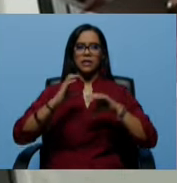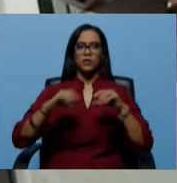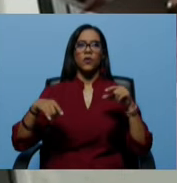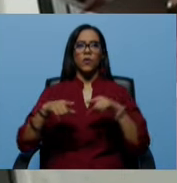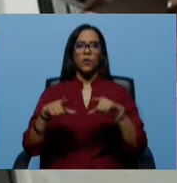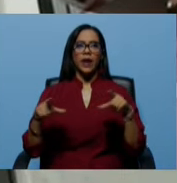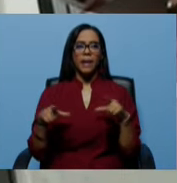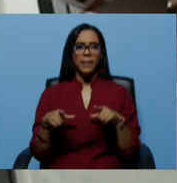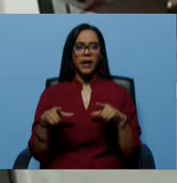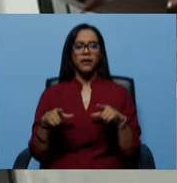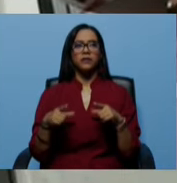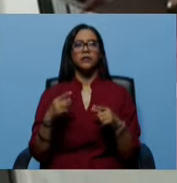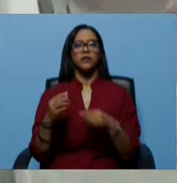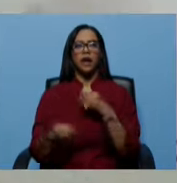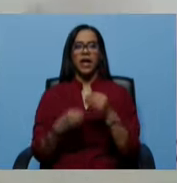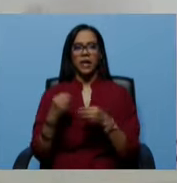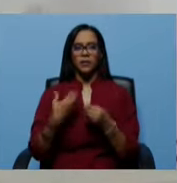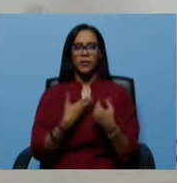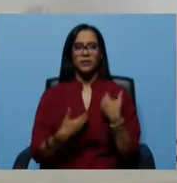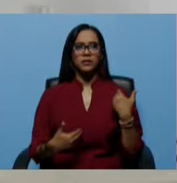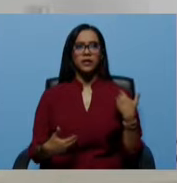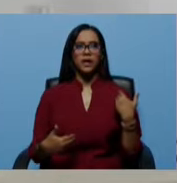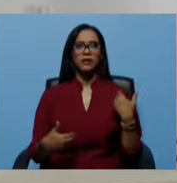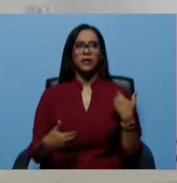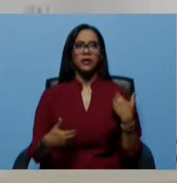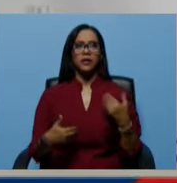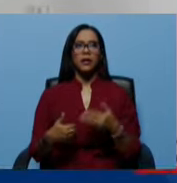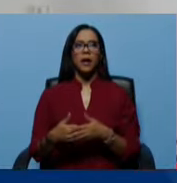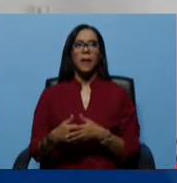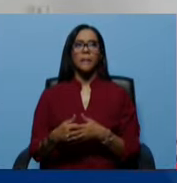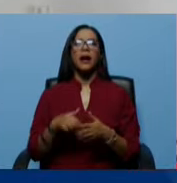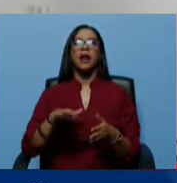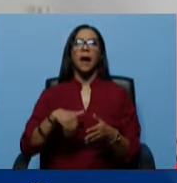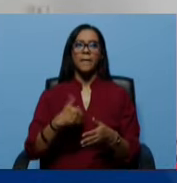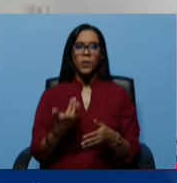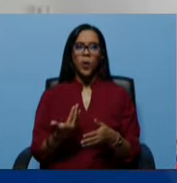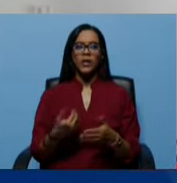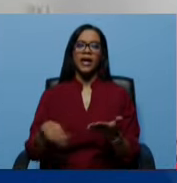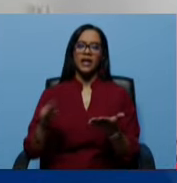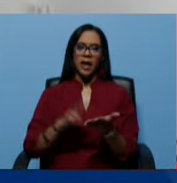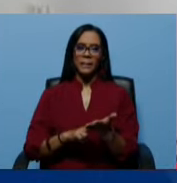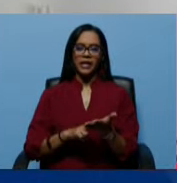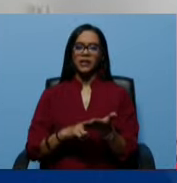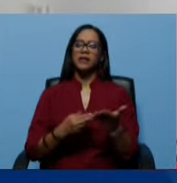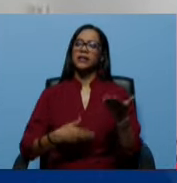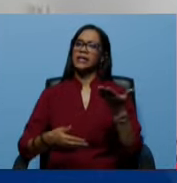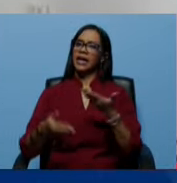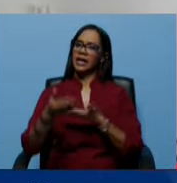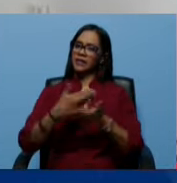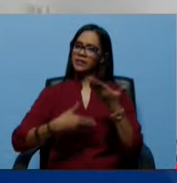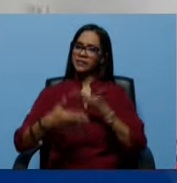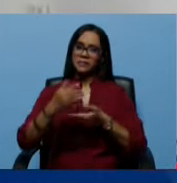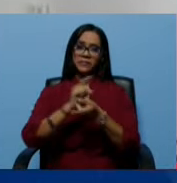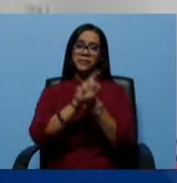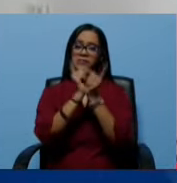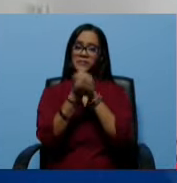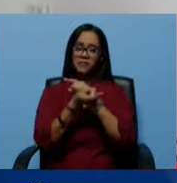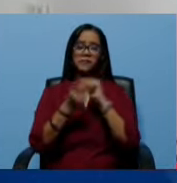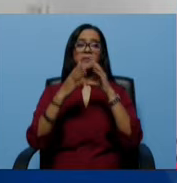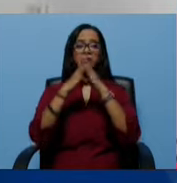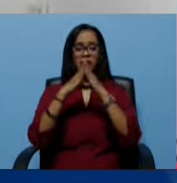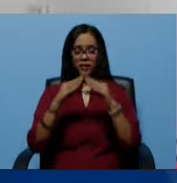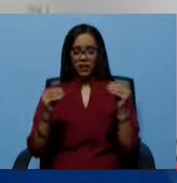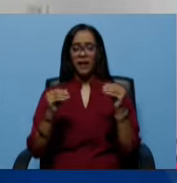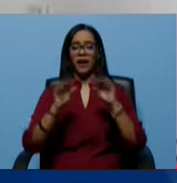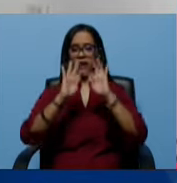espacio creado, presidente, para poder, repito, cambiar toda la forma y la